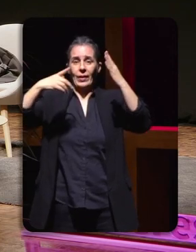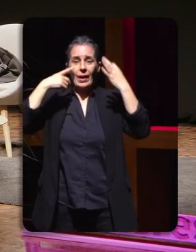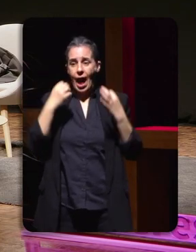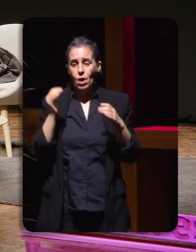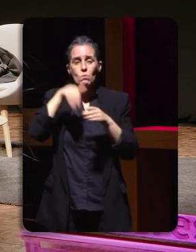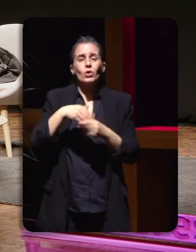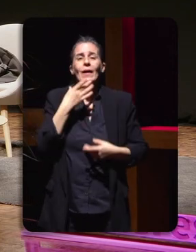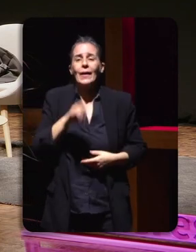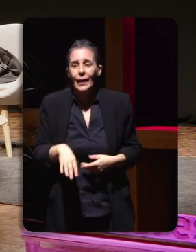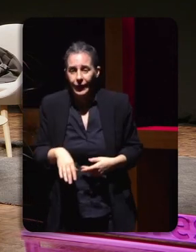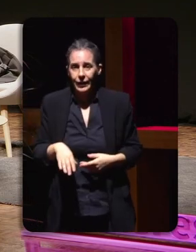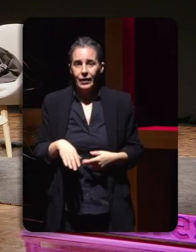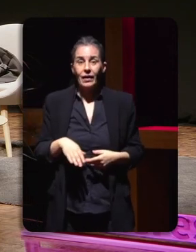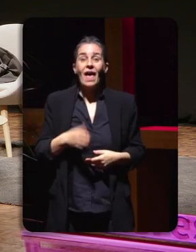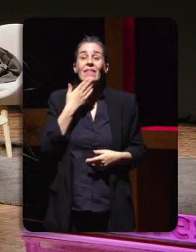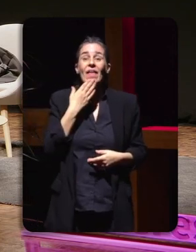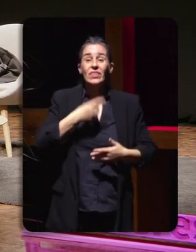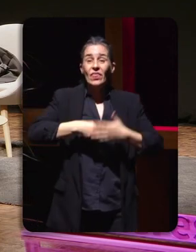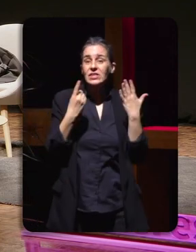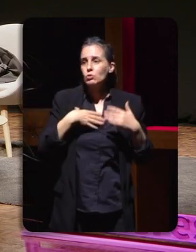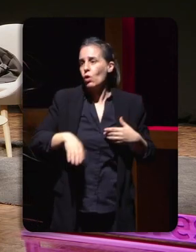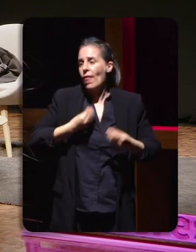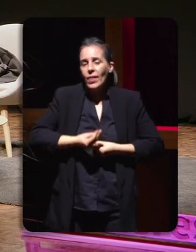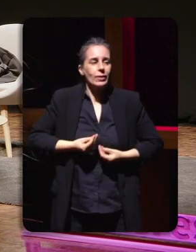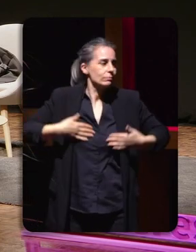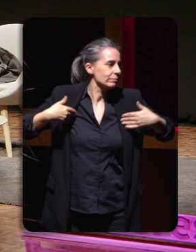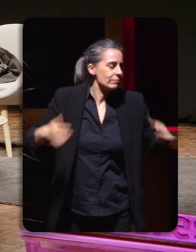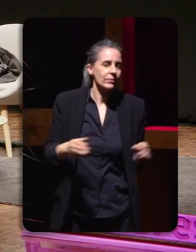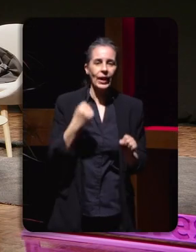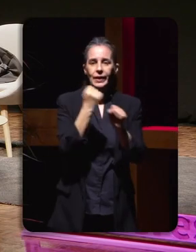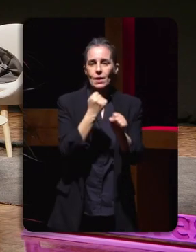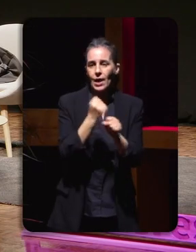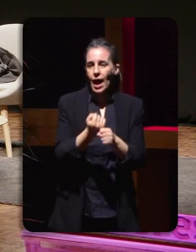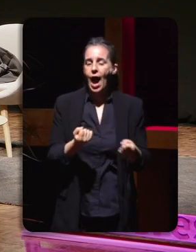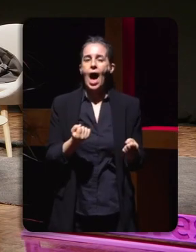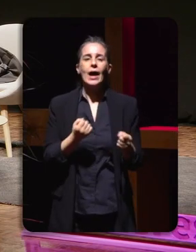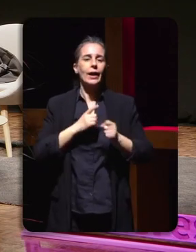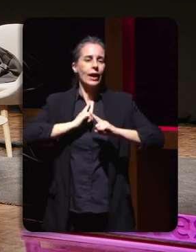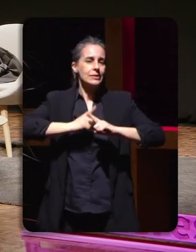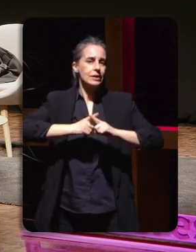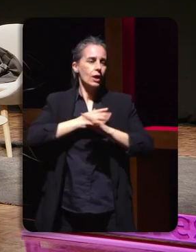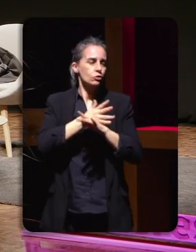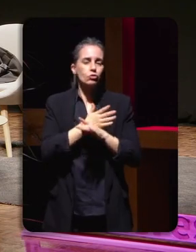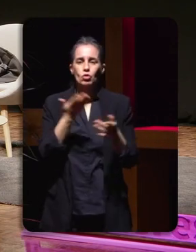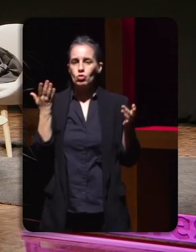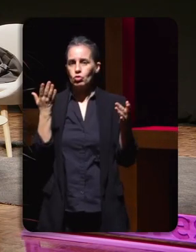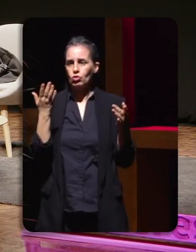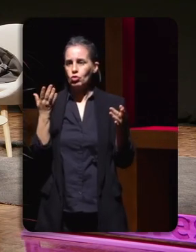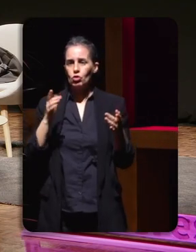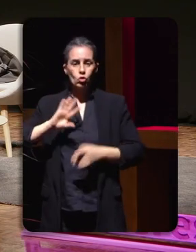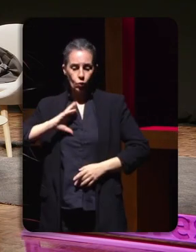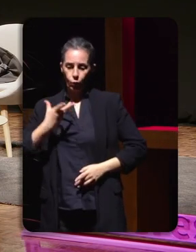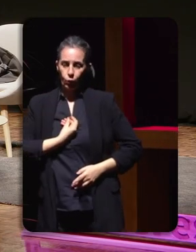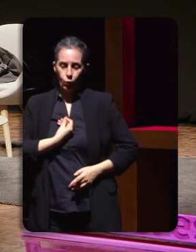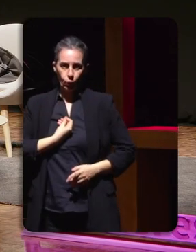les dejan hacer de todo a los 16 eh trabajar sí perfecto consentir relaciones sexuales transitar el género todo